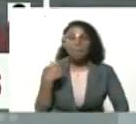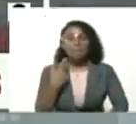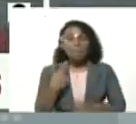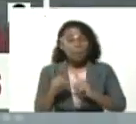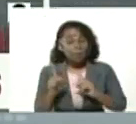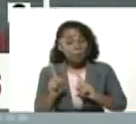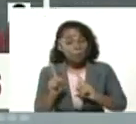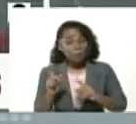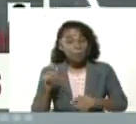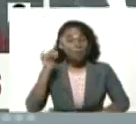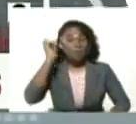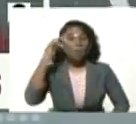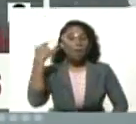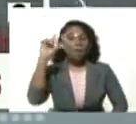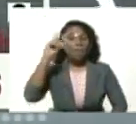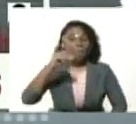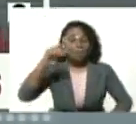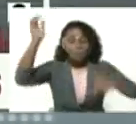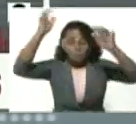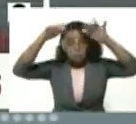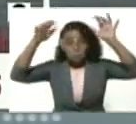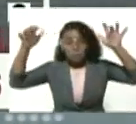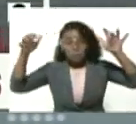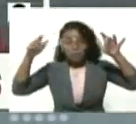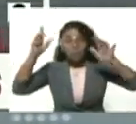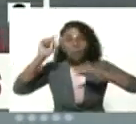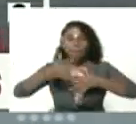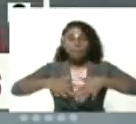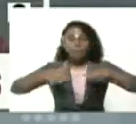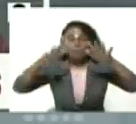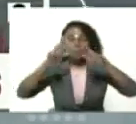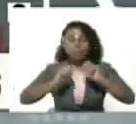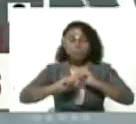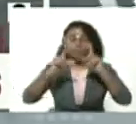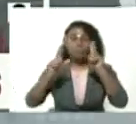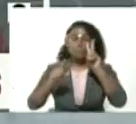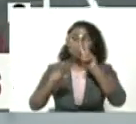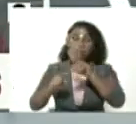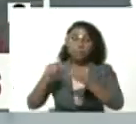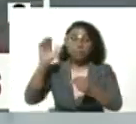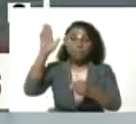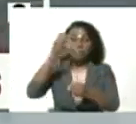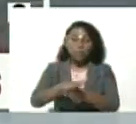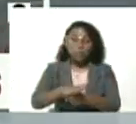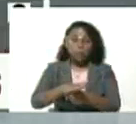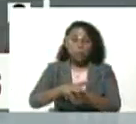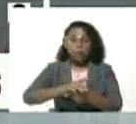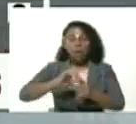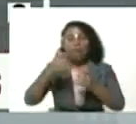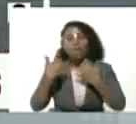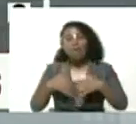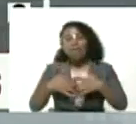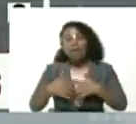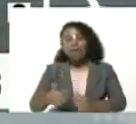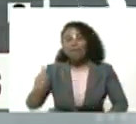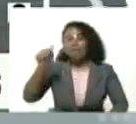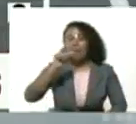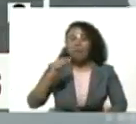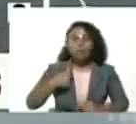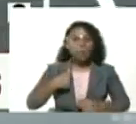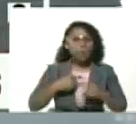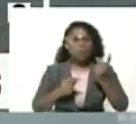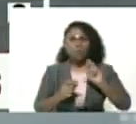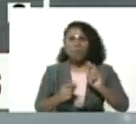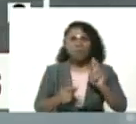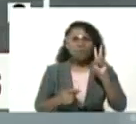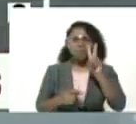Yaracuy también es lluvia e inundaciones. Impresionante ver cómo se tapiaron las plantas potabilizadoras de agua. Yo no había visto una cosa